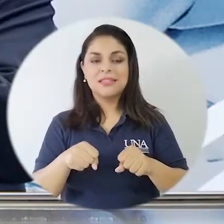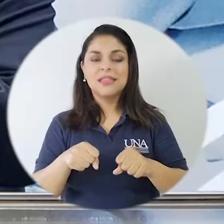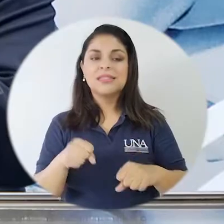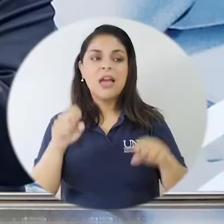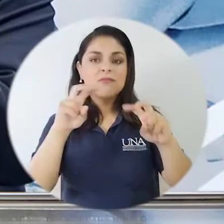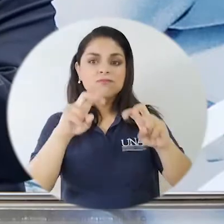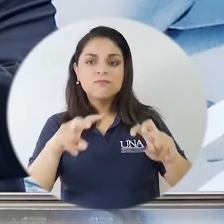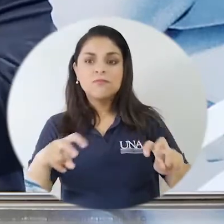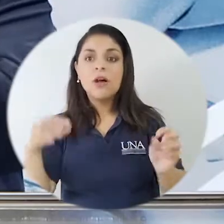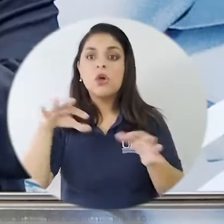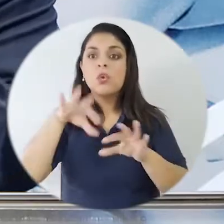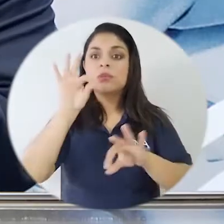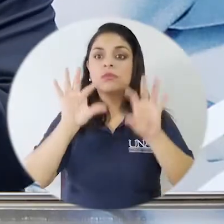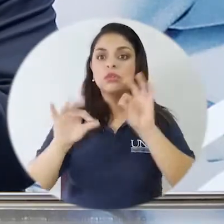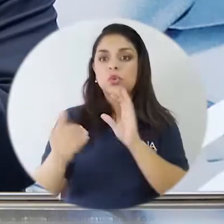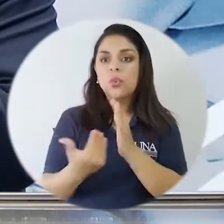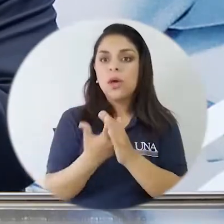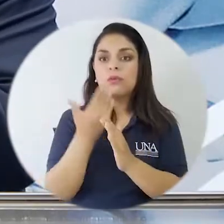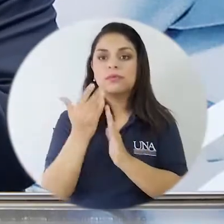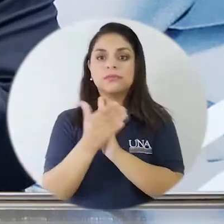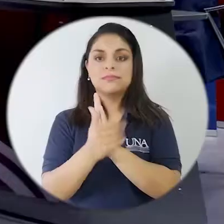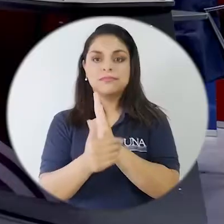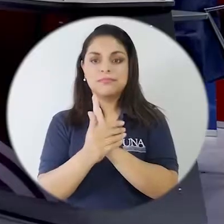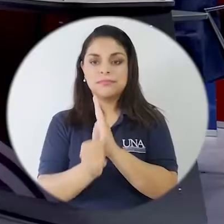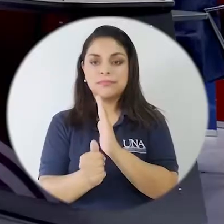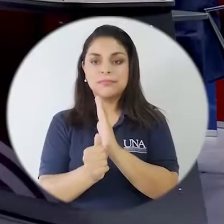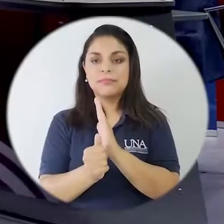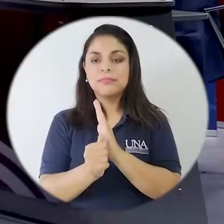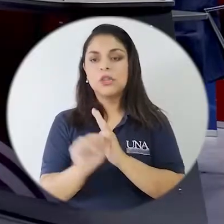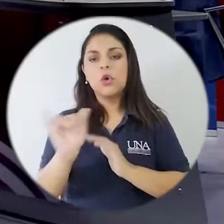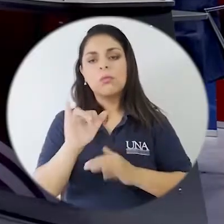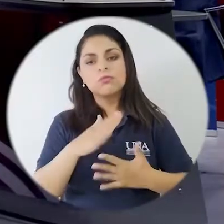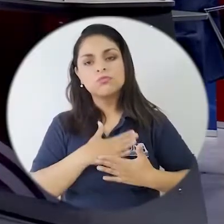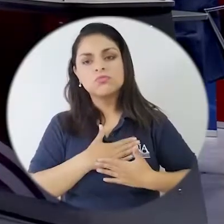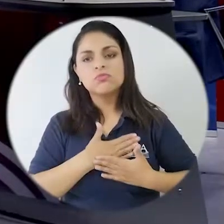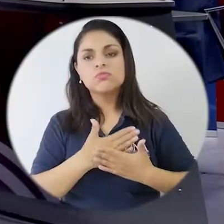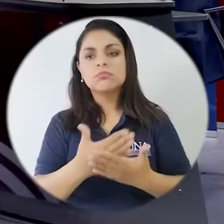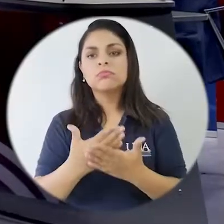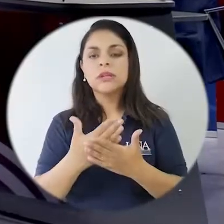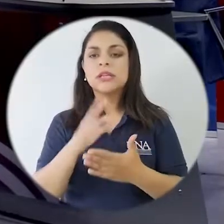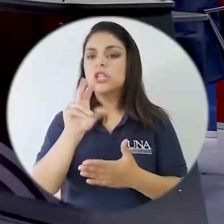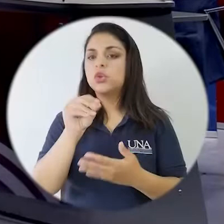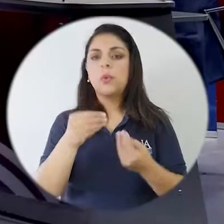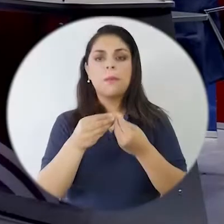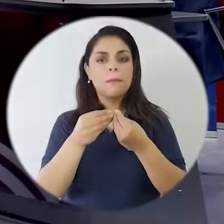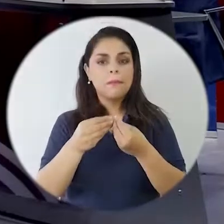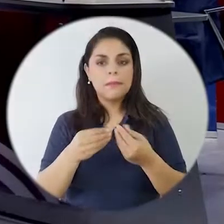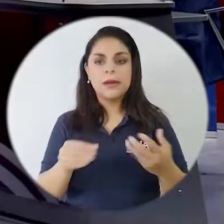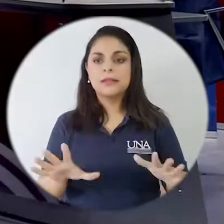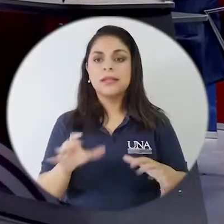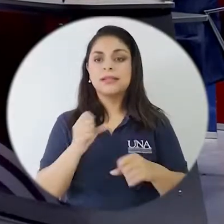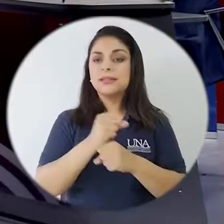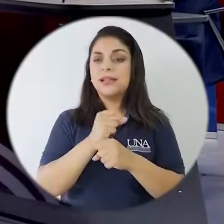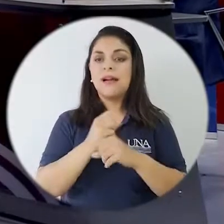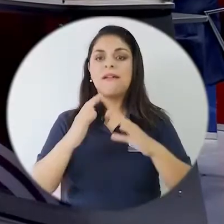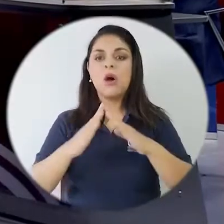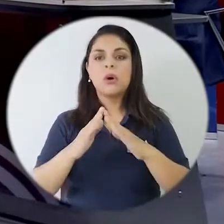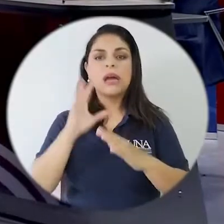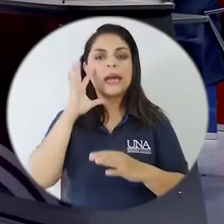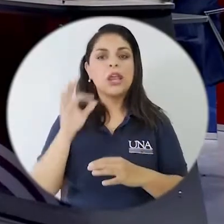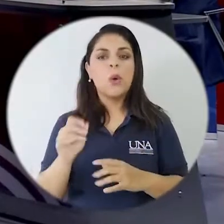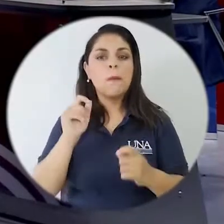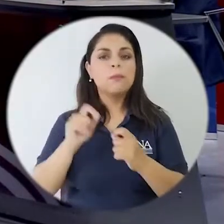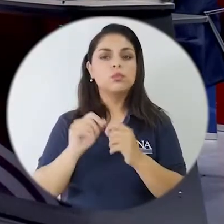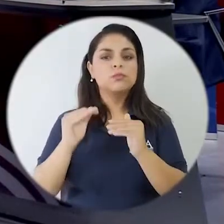redescubrir talento donde ya existían colaboradores y la posibilidad de la solidaridad como un vínculo a no perder mediante teletrabajo me parece de